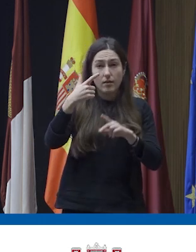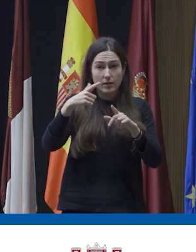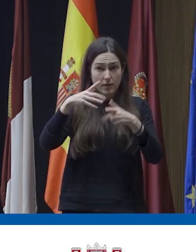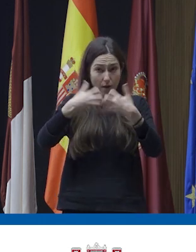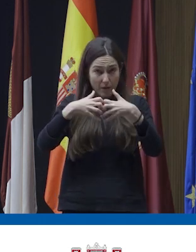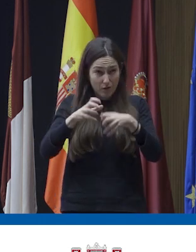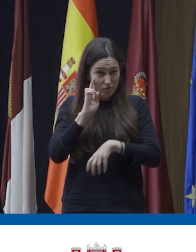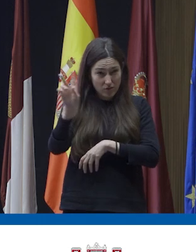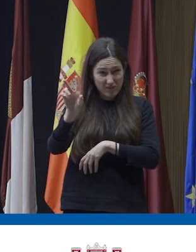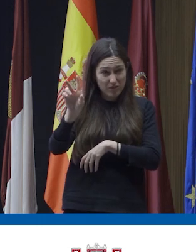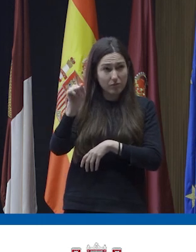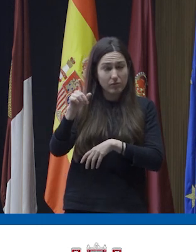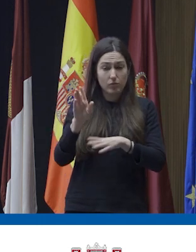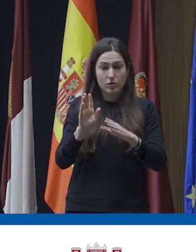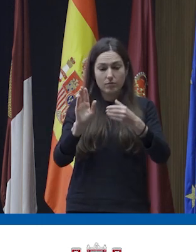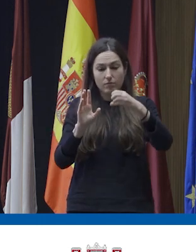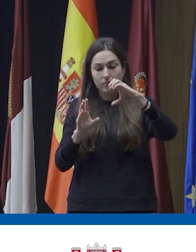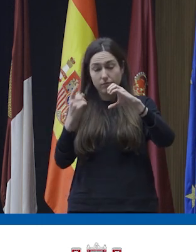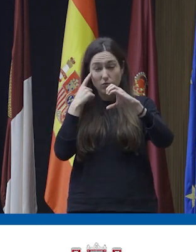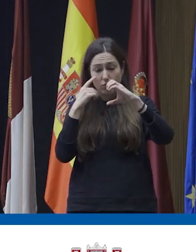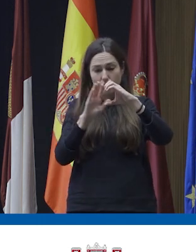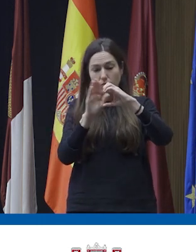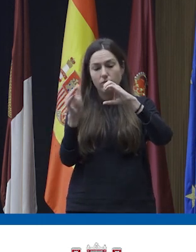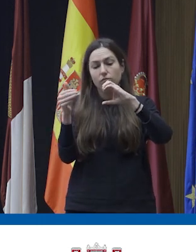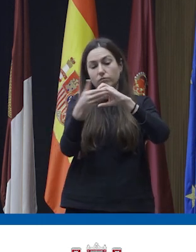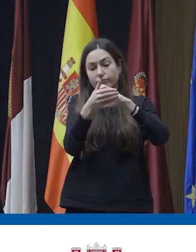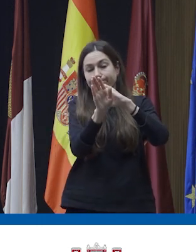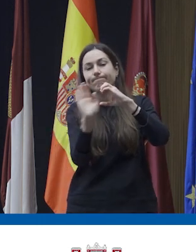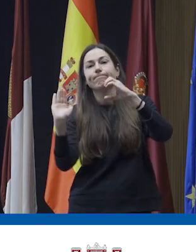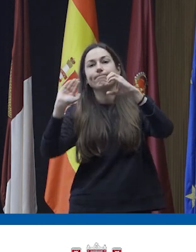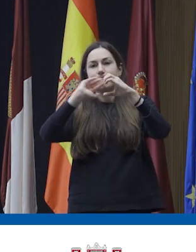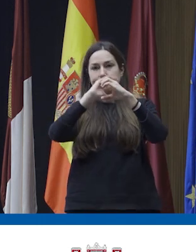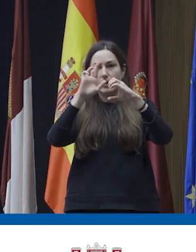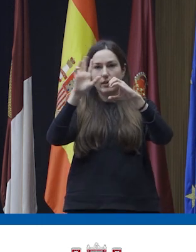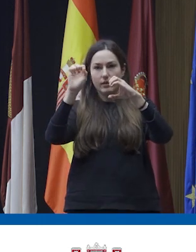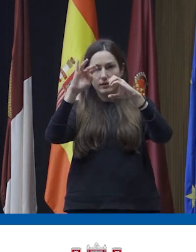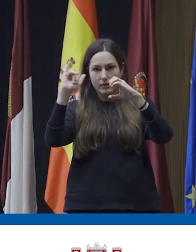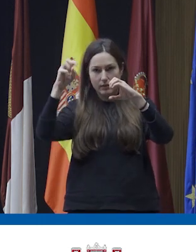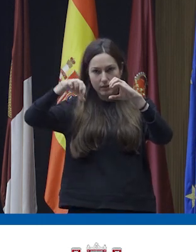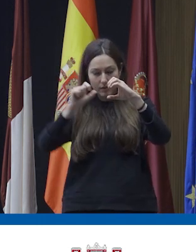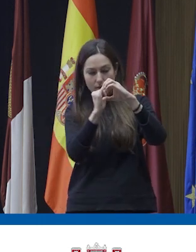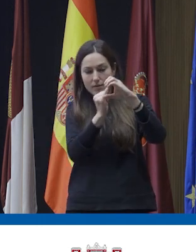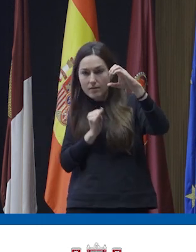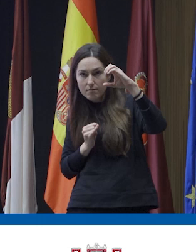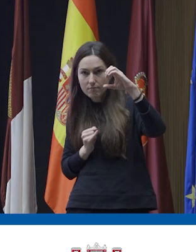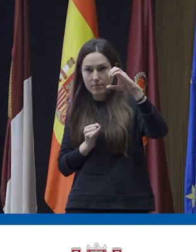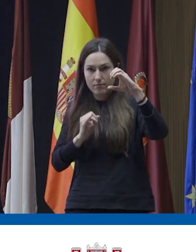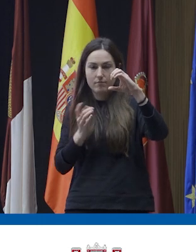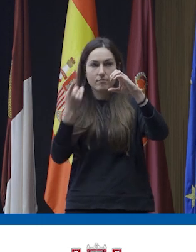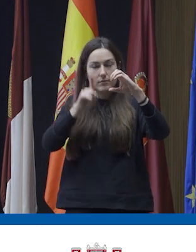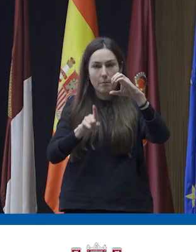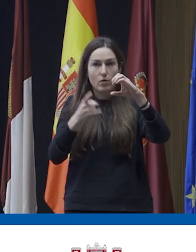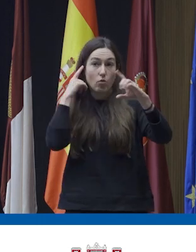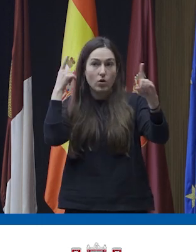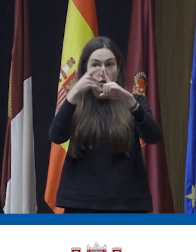la parte anterior del ojo, nuestra córnea, el polo anterior, tanto el polo posterior, la retina, el nervio óptico, para ver que no haya ninguna patología que pueda